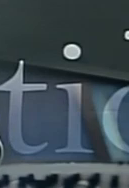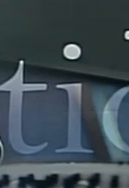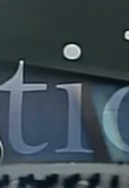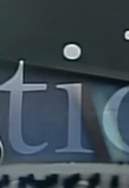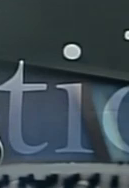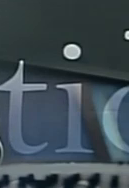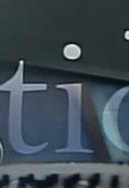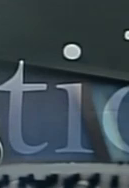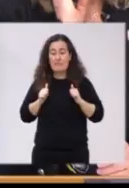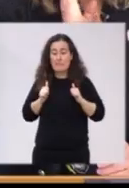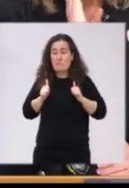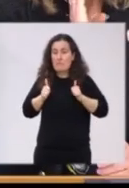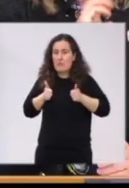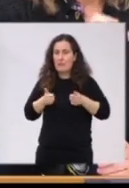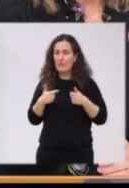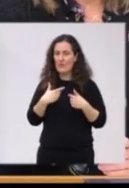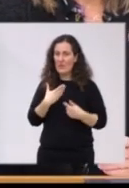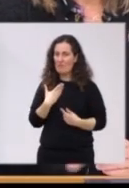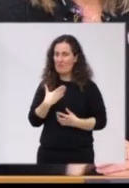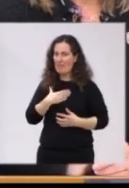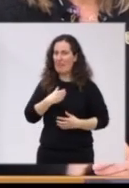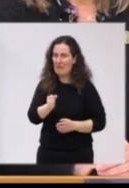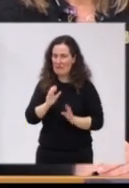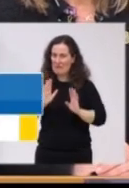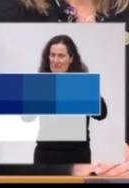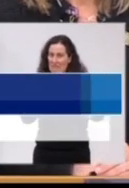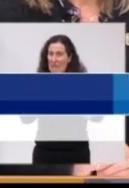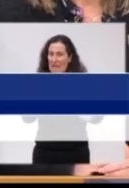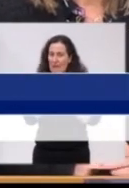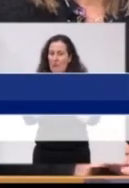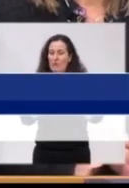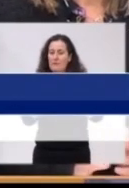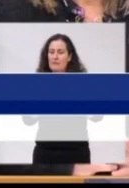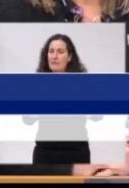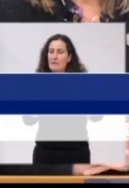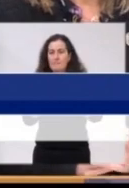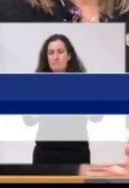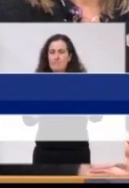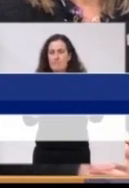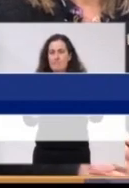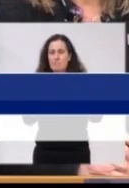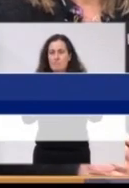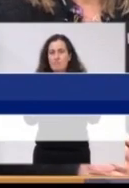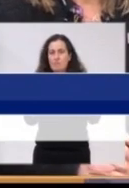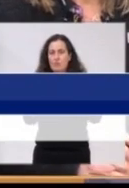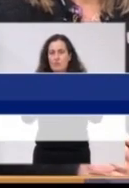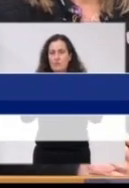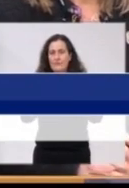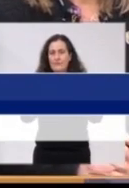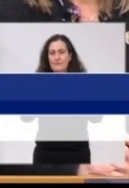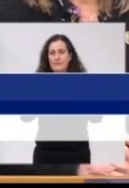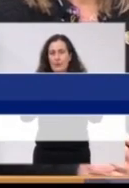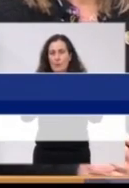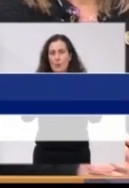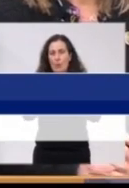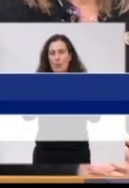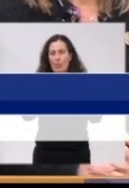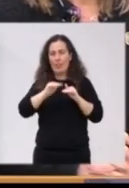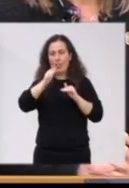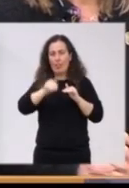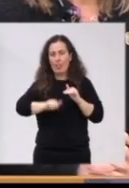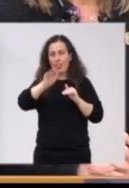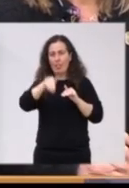mala temporada. Diré que ha sido irregular en cuanto a precios y a capturas, e